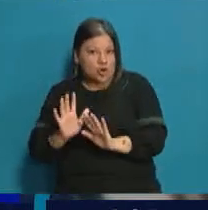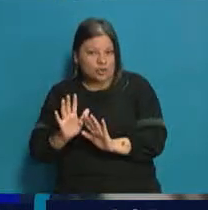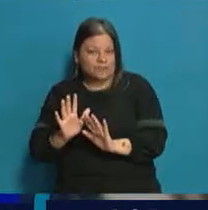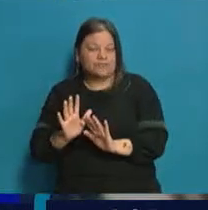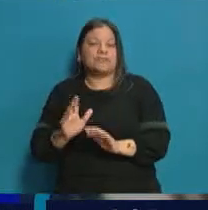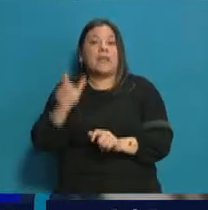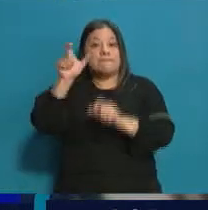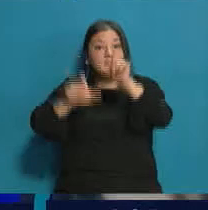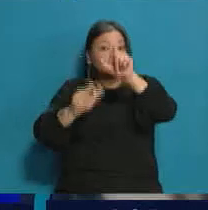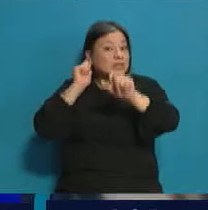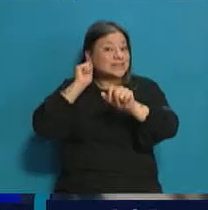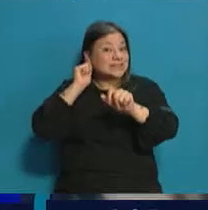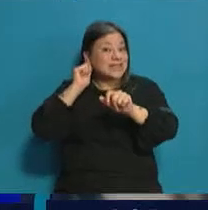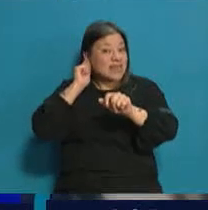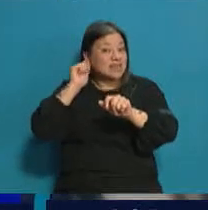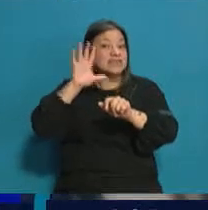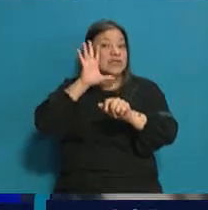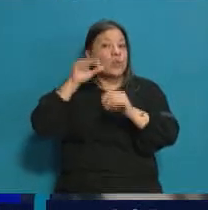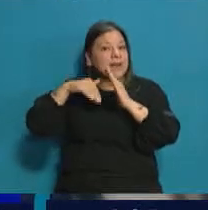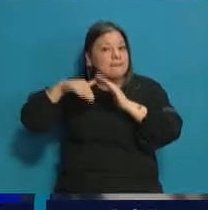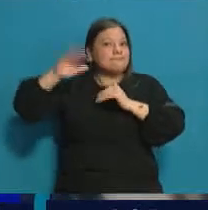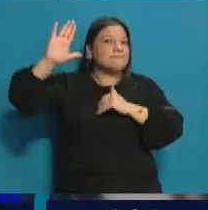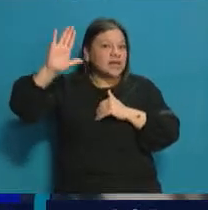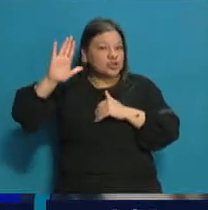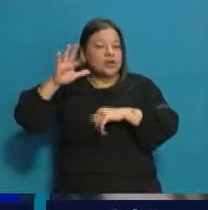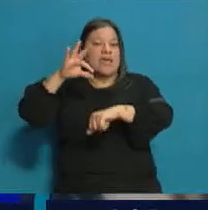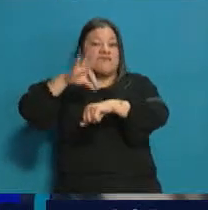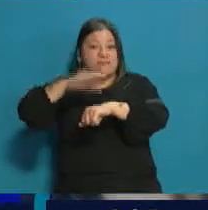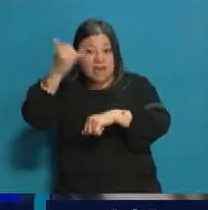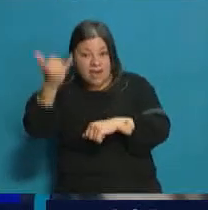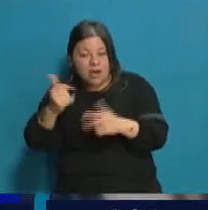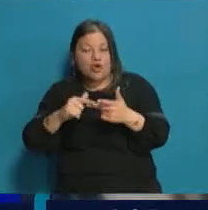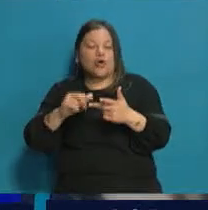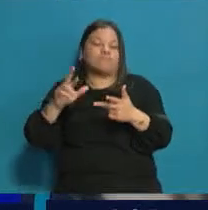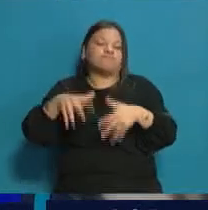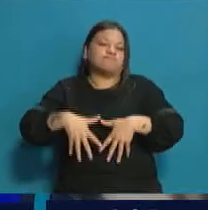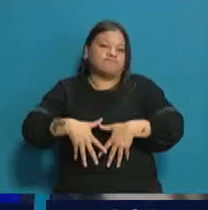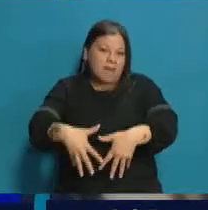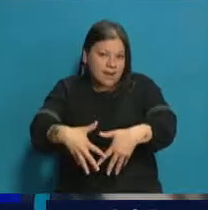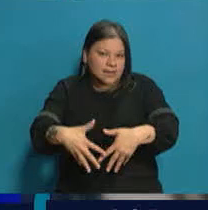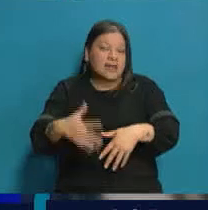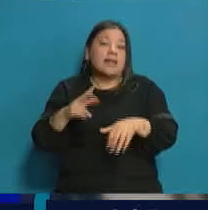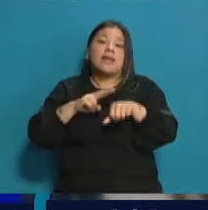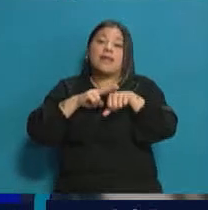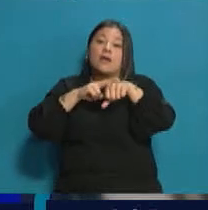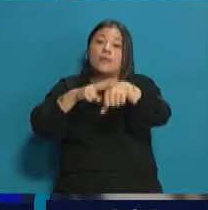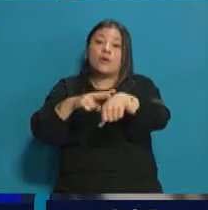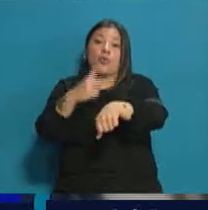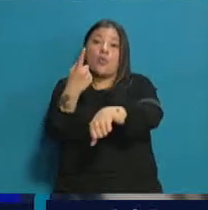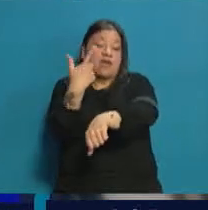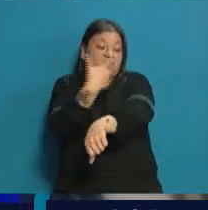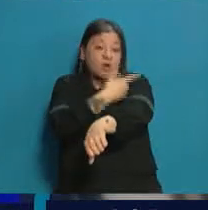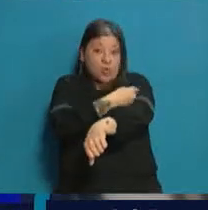Hablamos de mayores de 50 años, inmunocomprometidos y o gestantes. La recomendación es una dosis cada